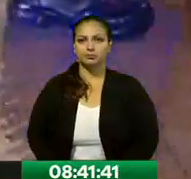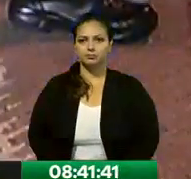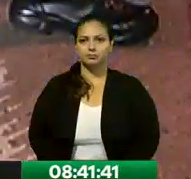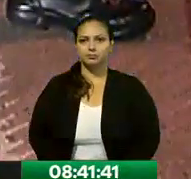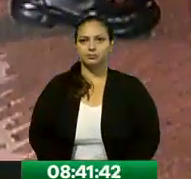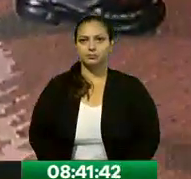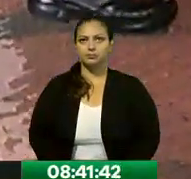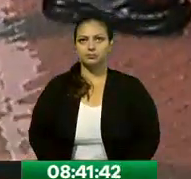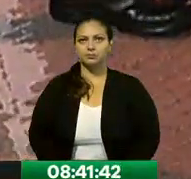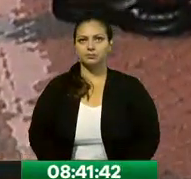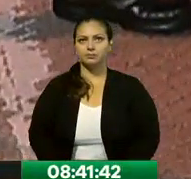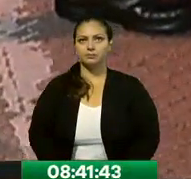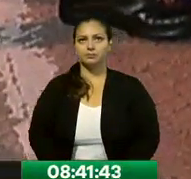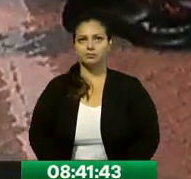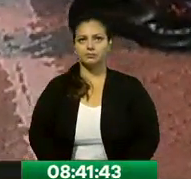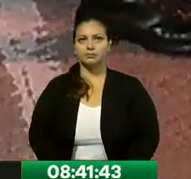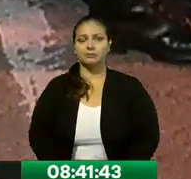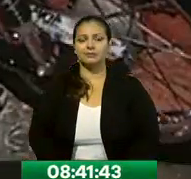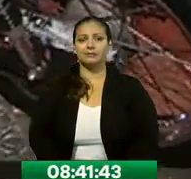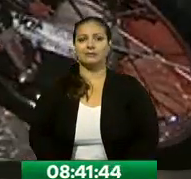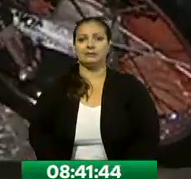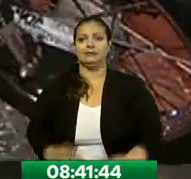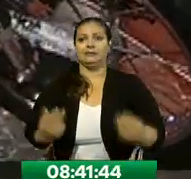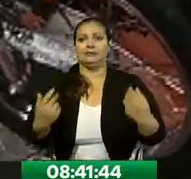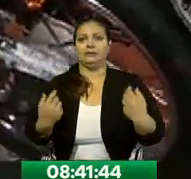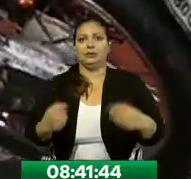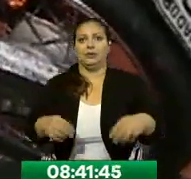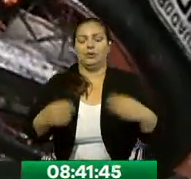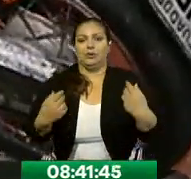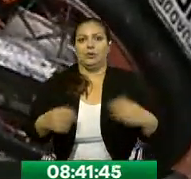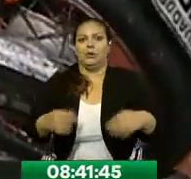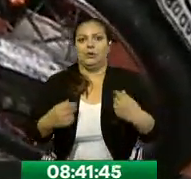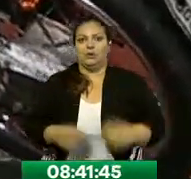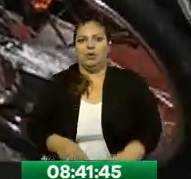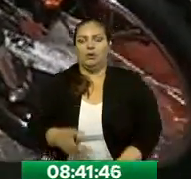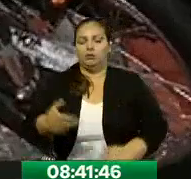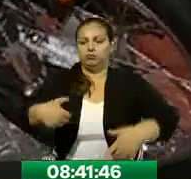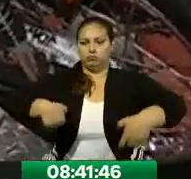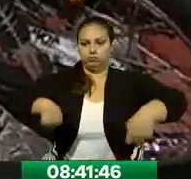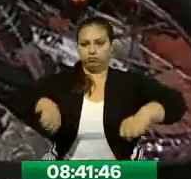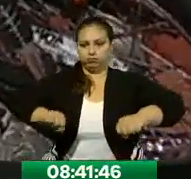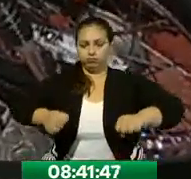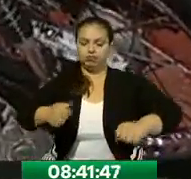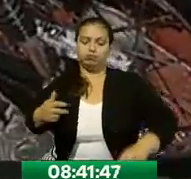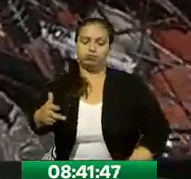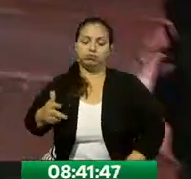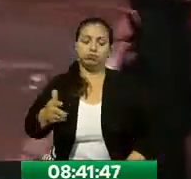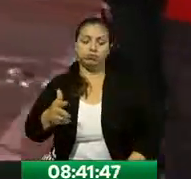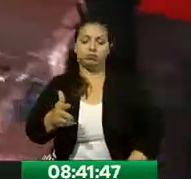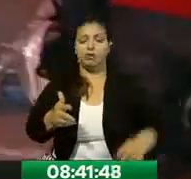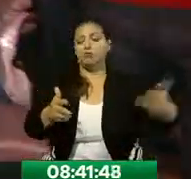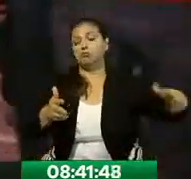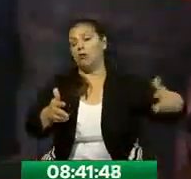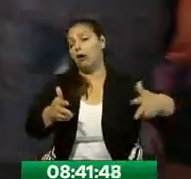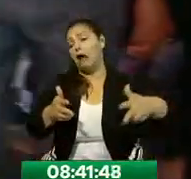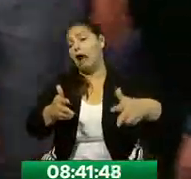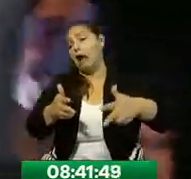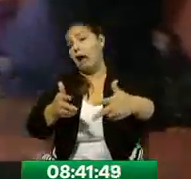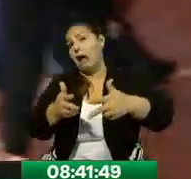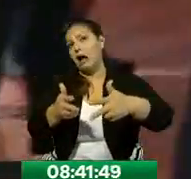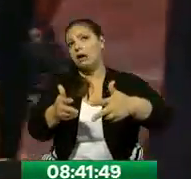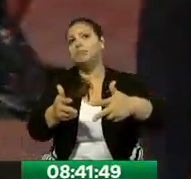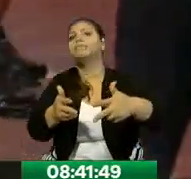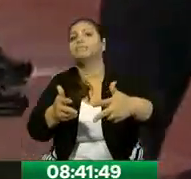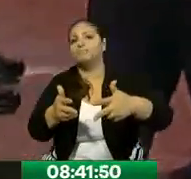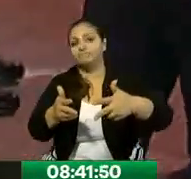literalmente corrió con suerte el conductor de esta motocicleta quedó tendido sobre la calzada en el carril exclusivo de